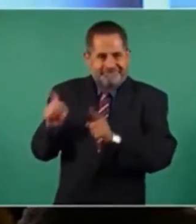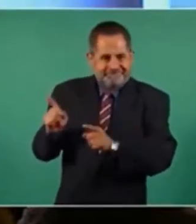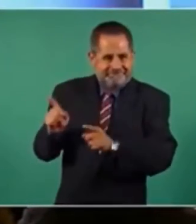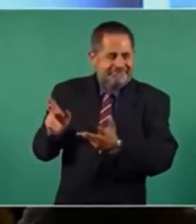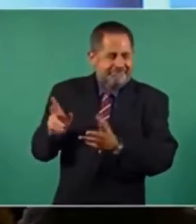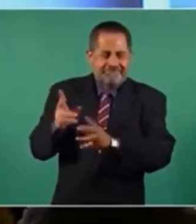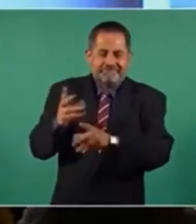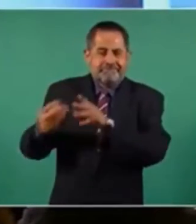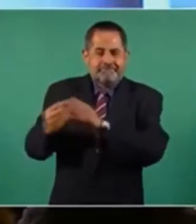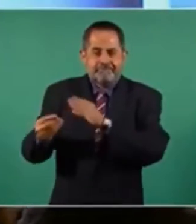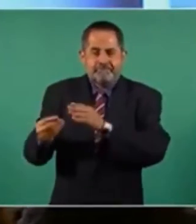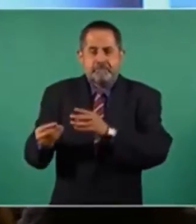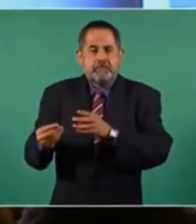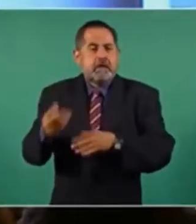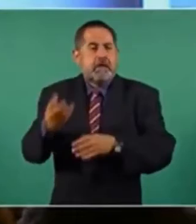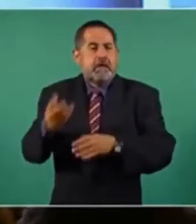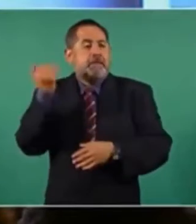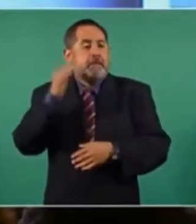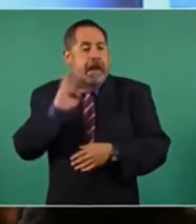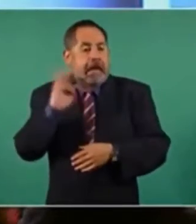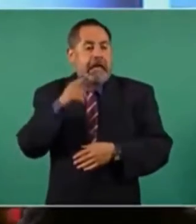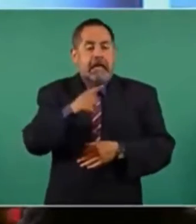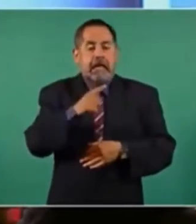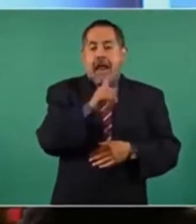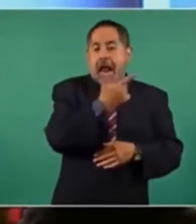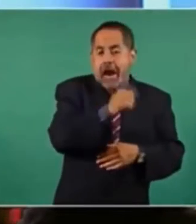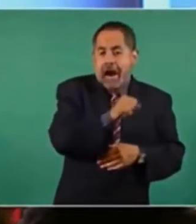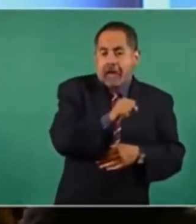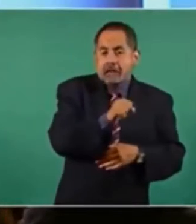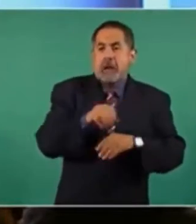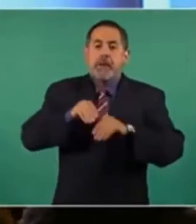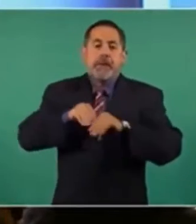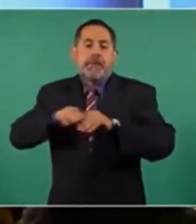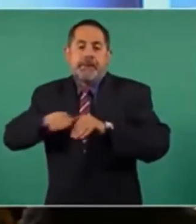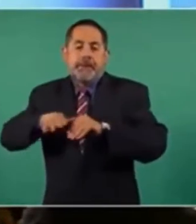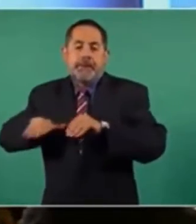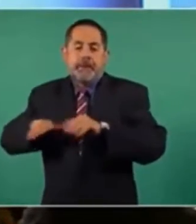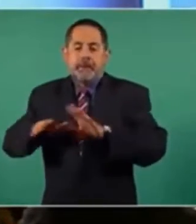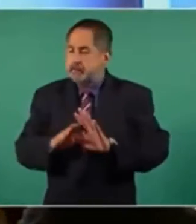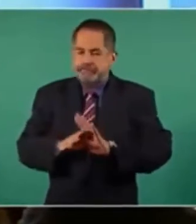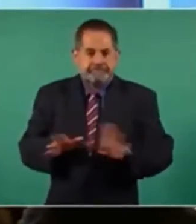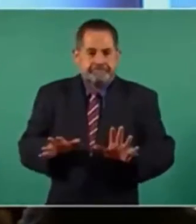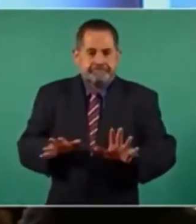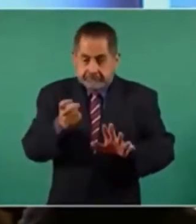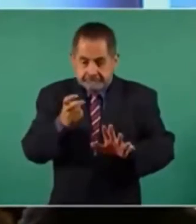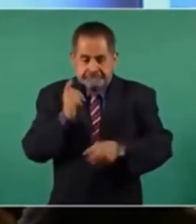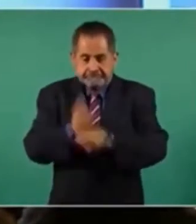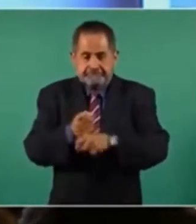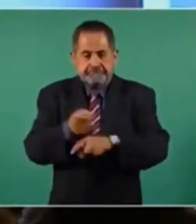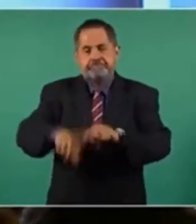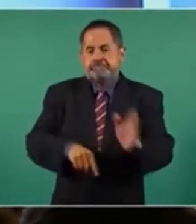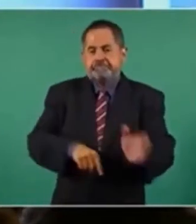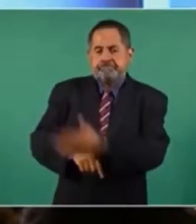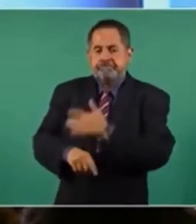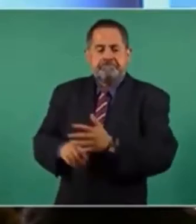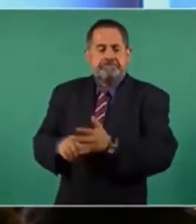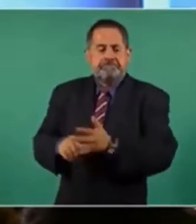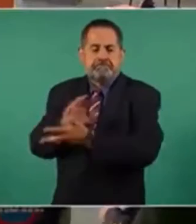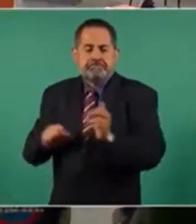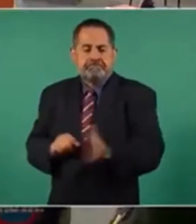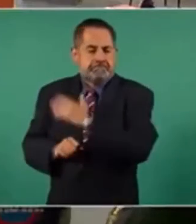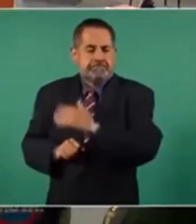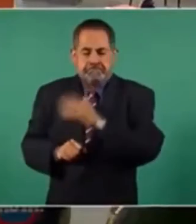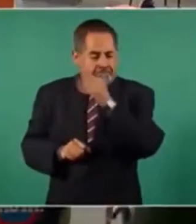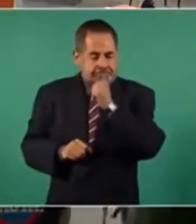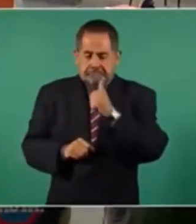Esto sería el equivalente a si tuvieran gas. De manera que estos cilindros se retiran del mercado. Continuamos con el video, por